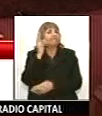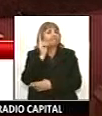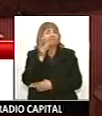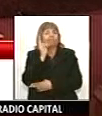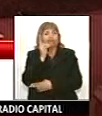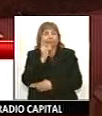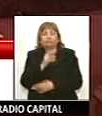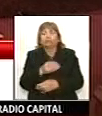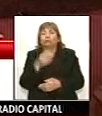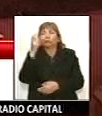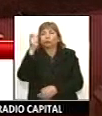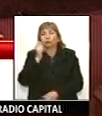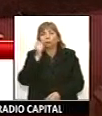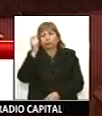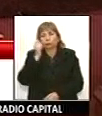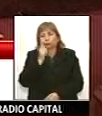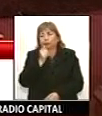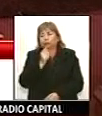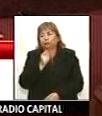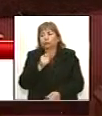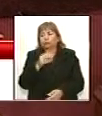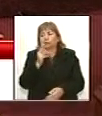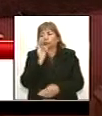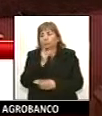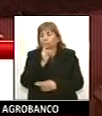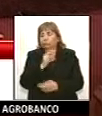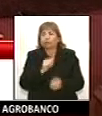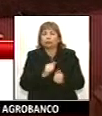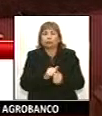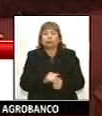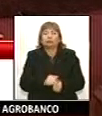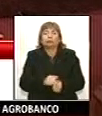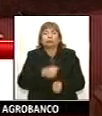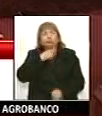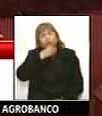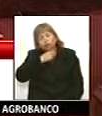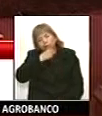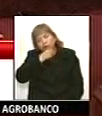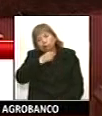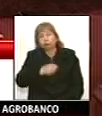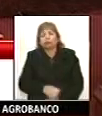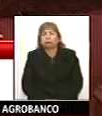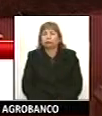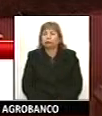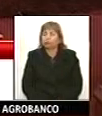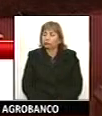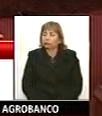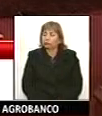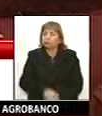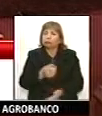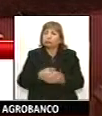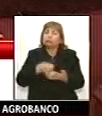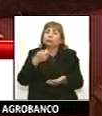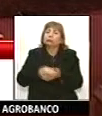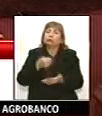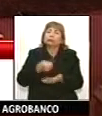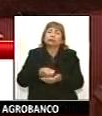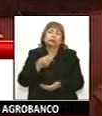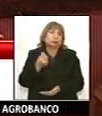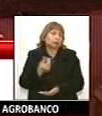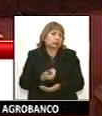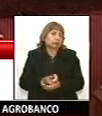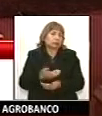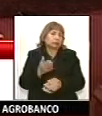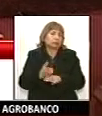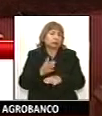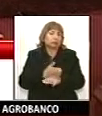maestros jubilados, en nombre de los maestros ancianitos, que hay que presupuestar